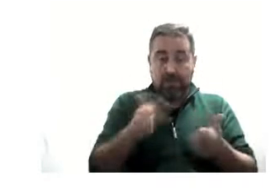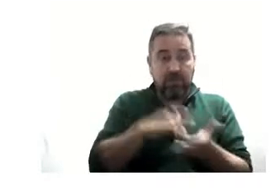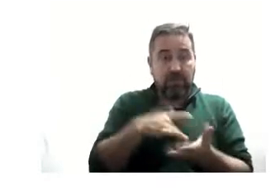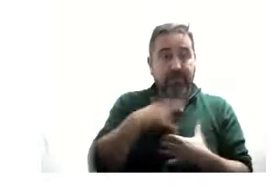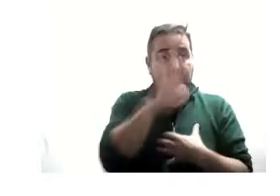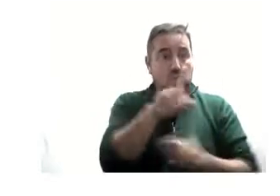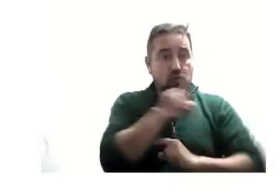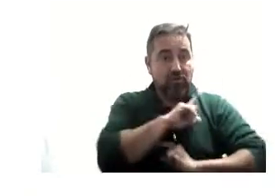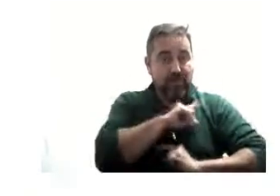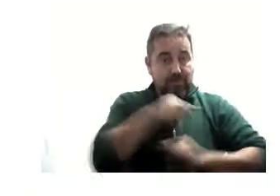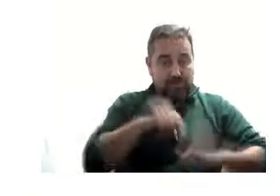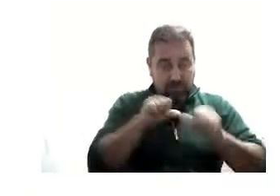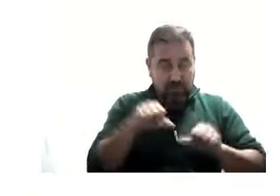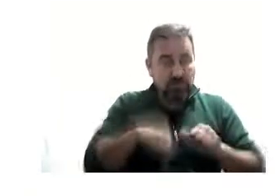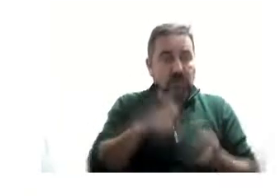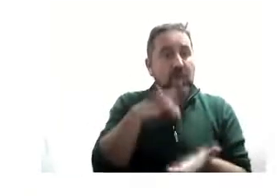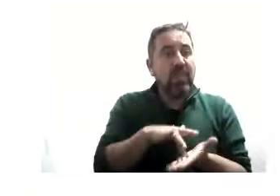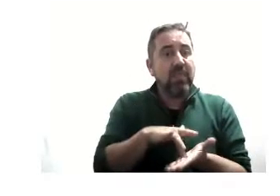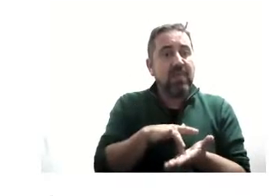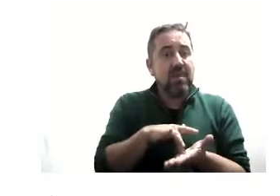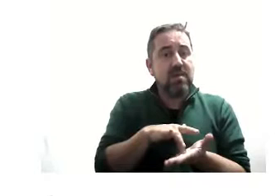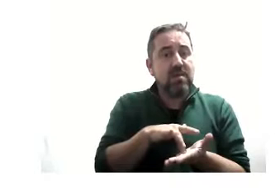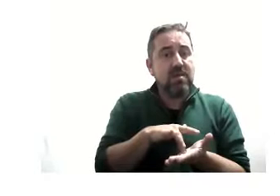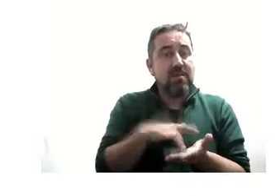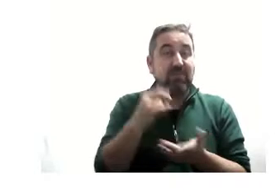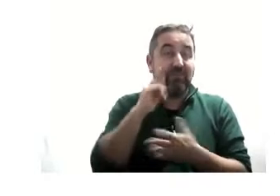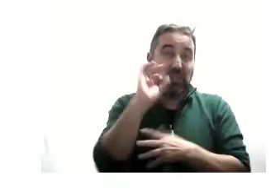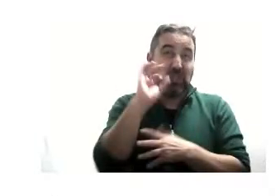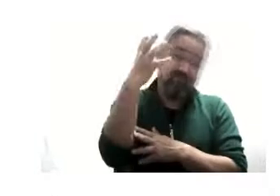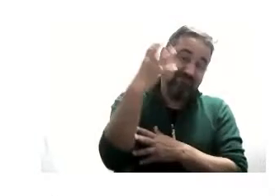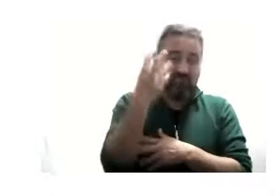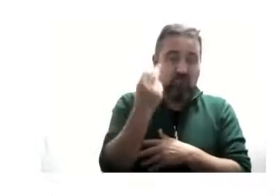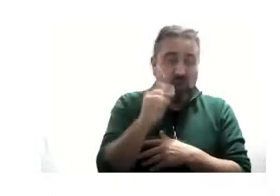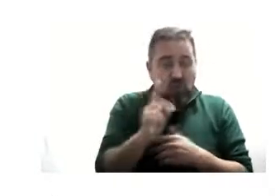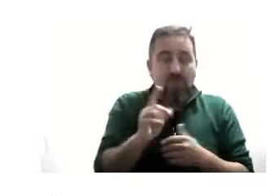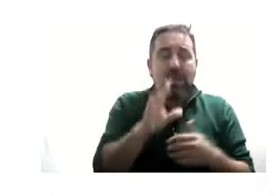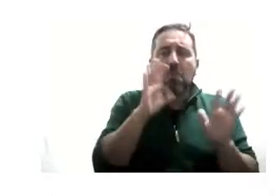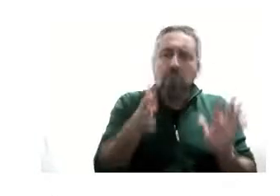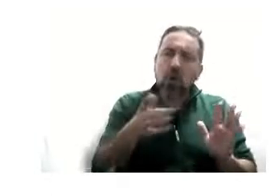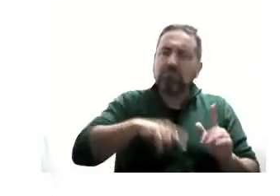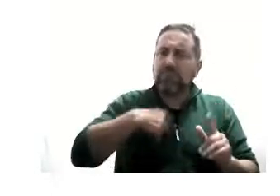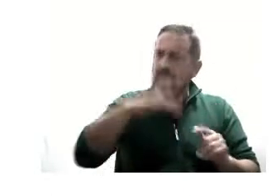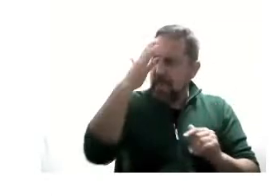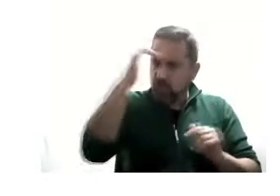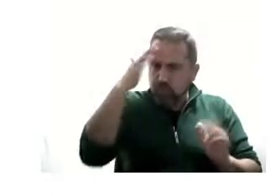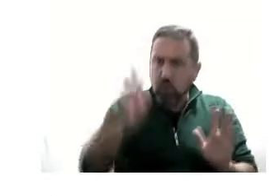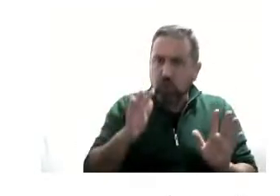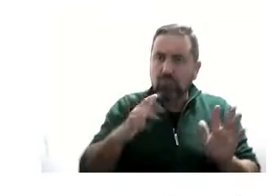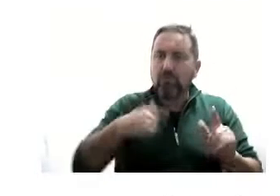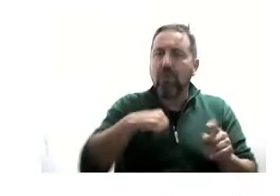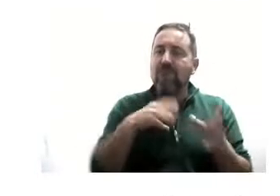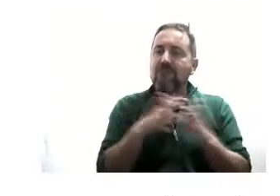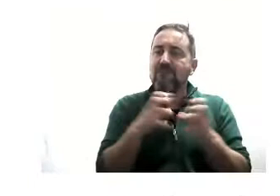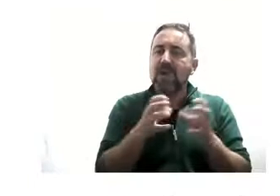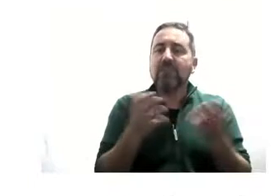de noviembre, es un día un poco, no es muy soleado, pero no importa porque tenemos la ilusión y iluminaremos el ambiente